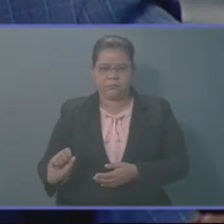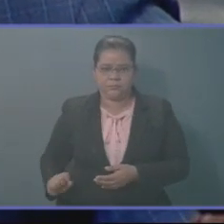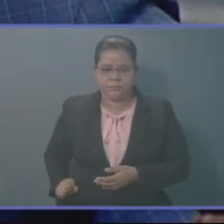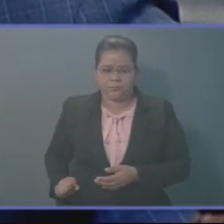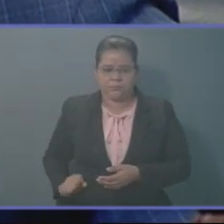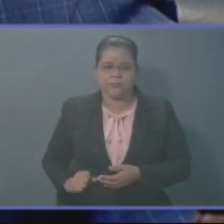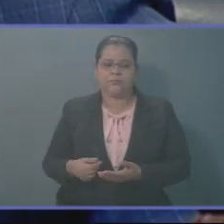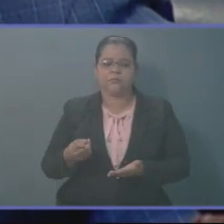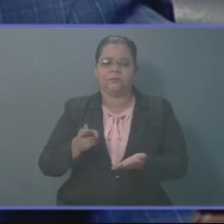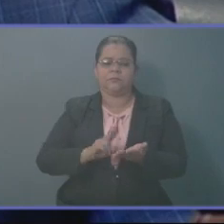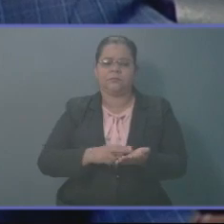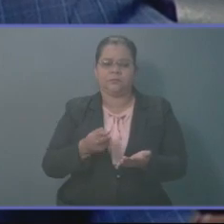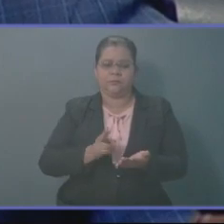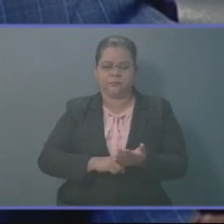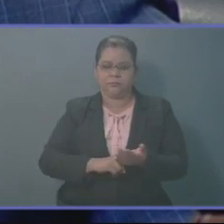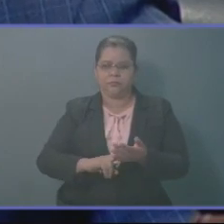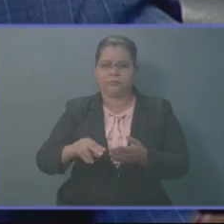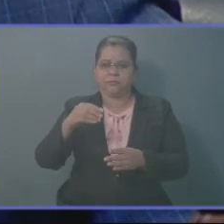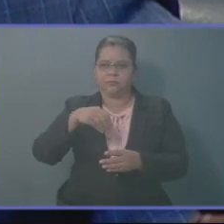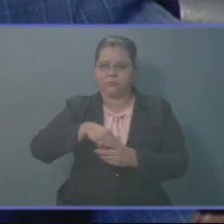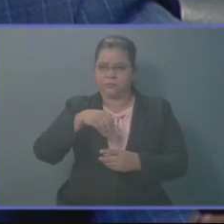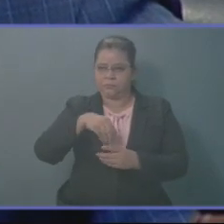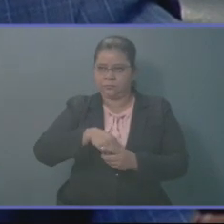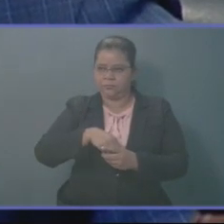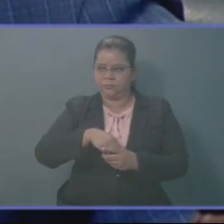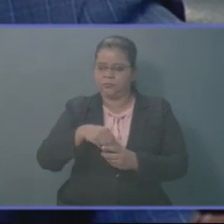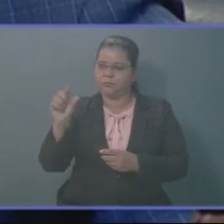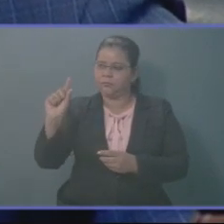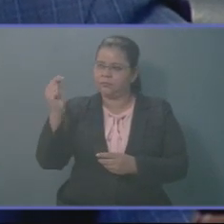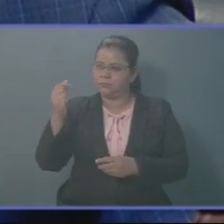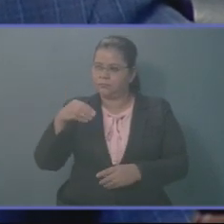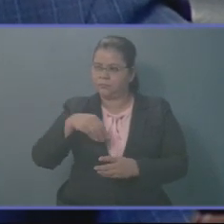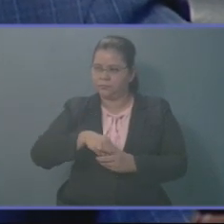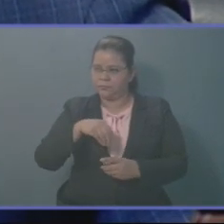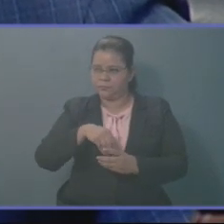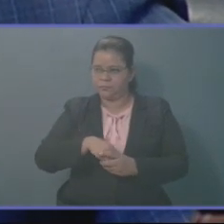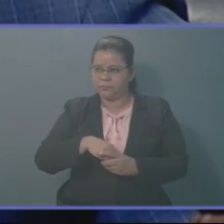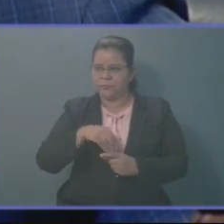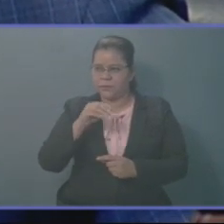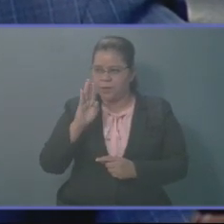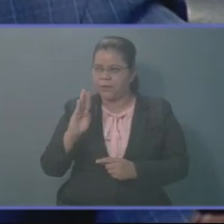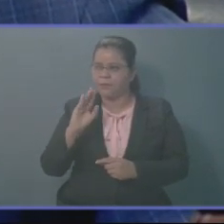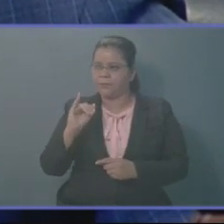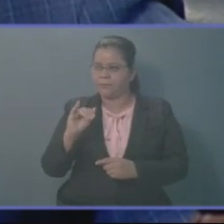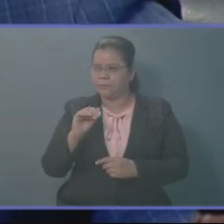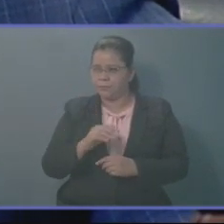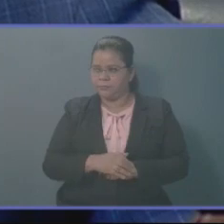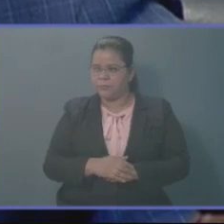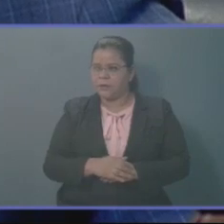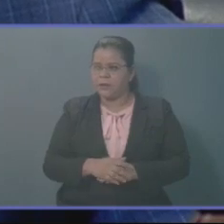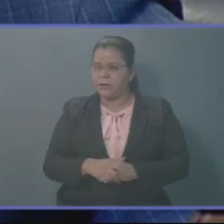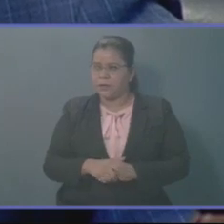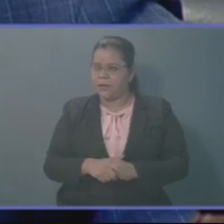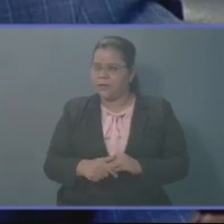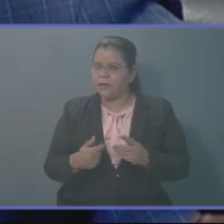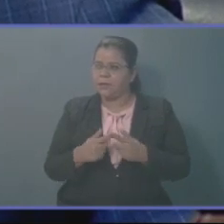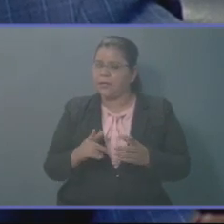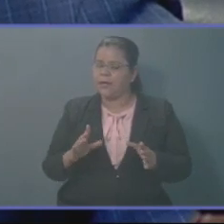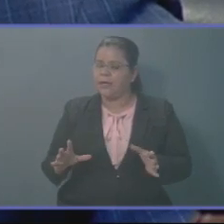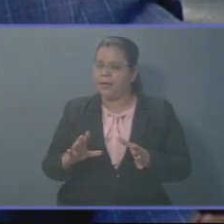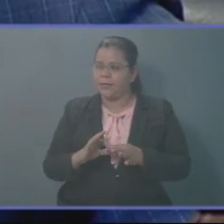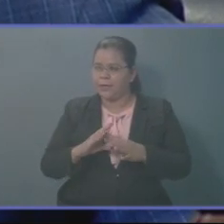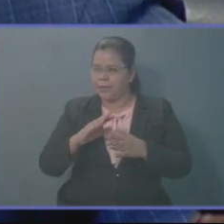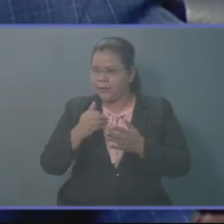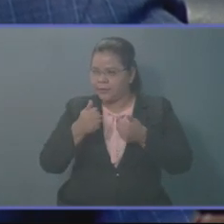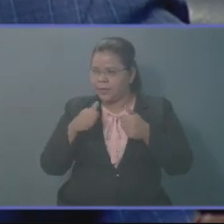un contrato de préstamo con el Banco Internacional de Reconstrucción y Fomento, BIRF, préstamo que estará sujeto a